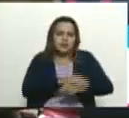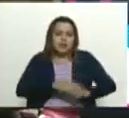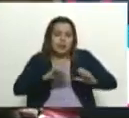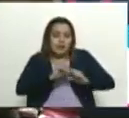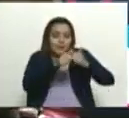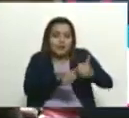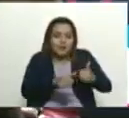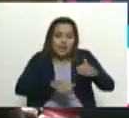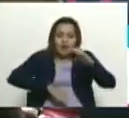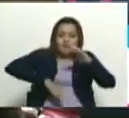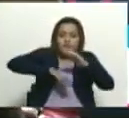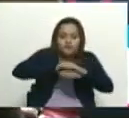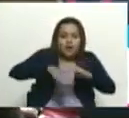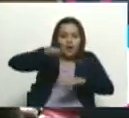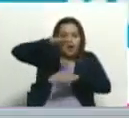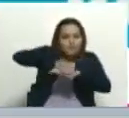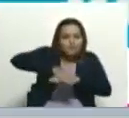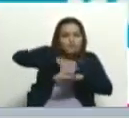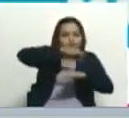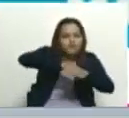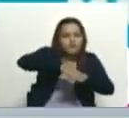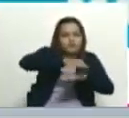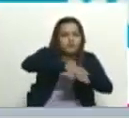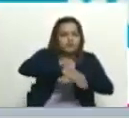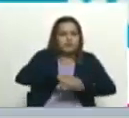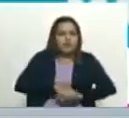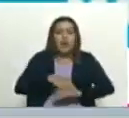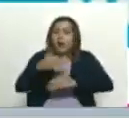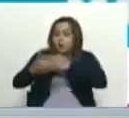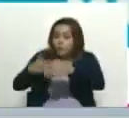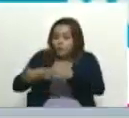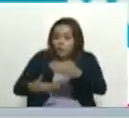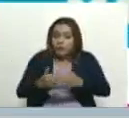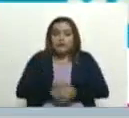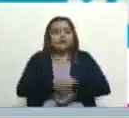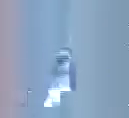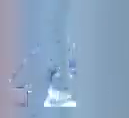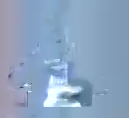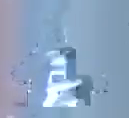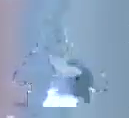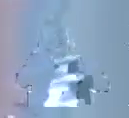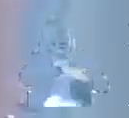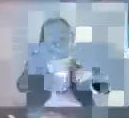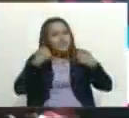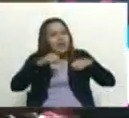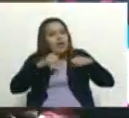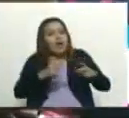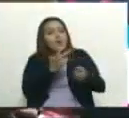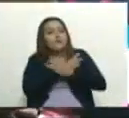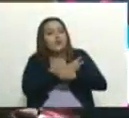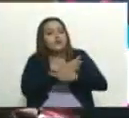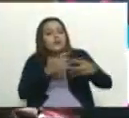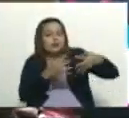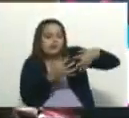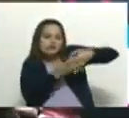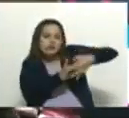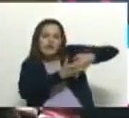apoyar. Cuando ella apoya, poco a poco, con fisioterapia, su hueso se va a empezar a